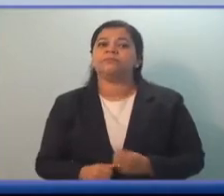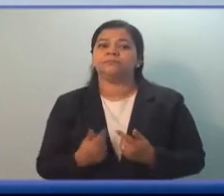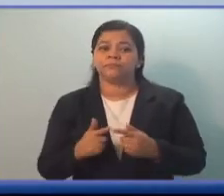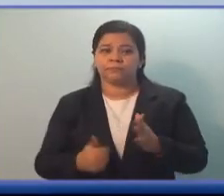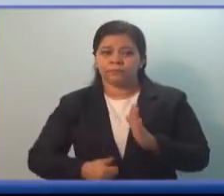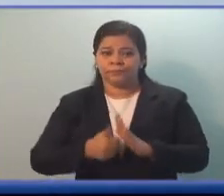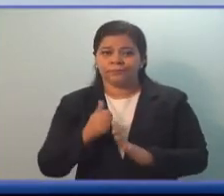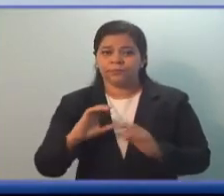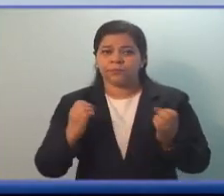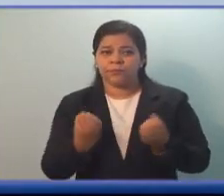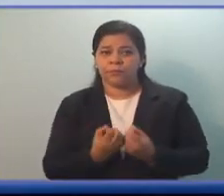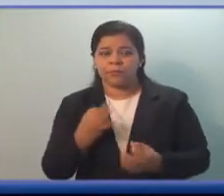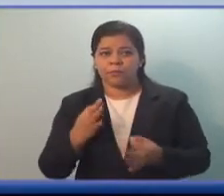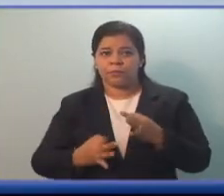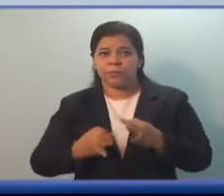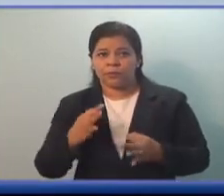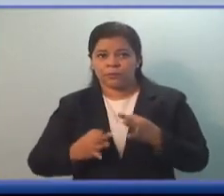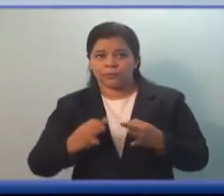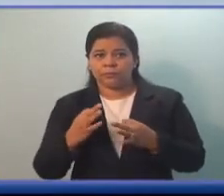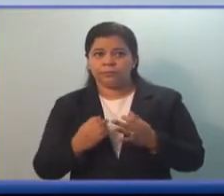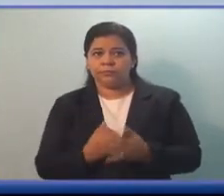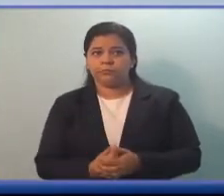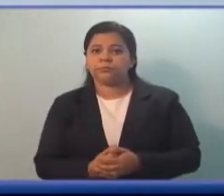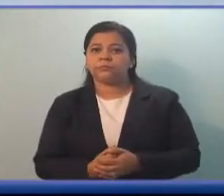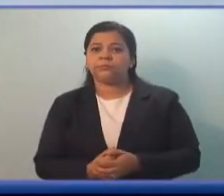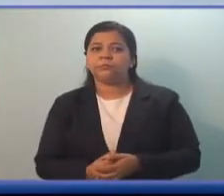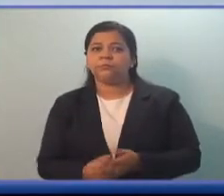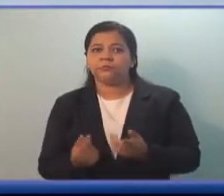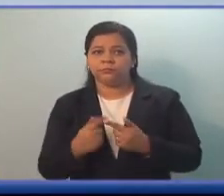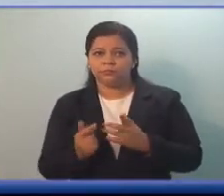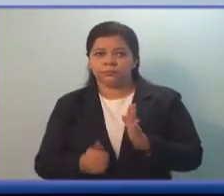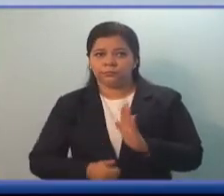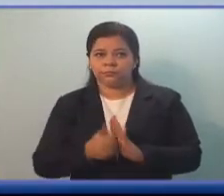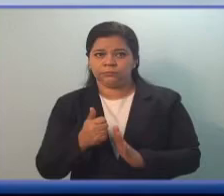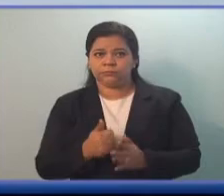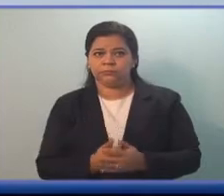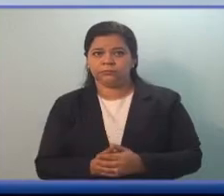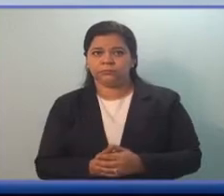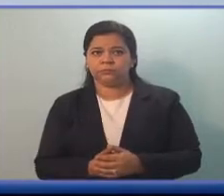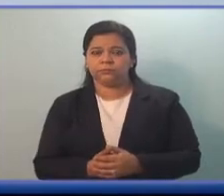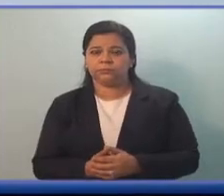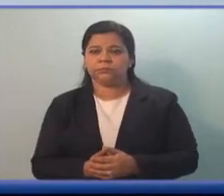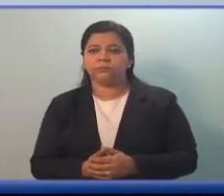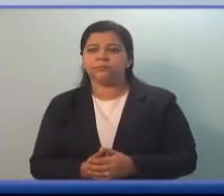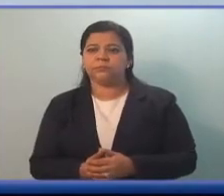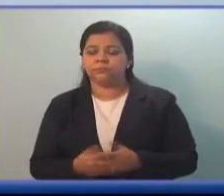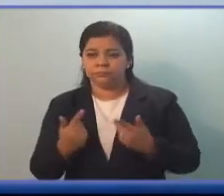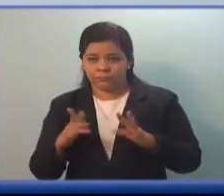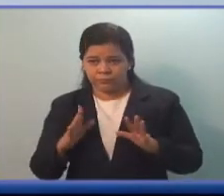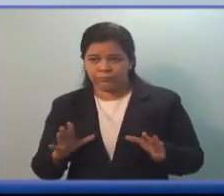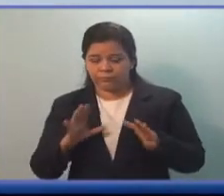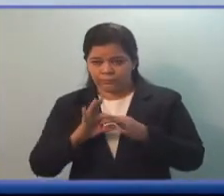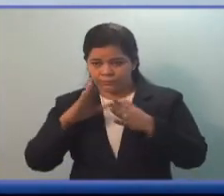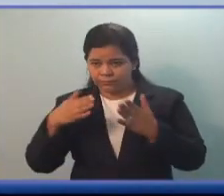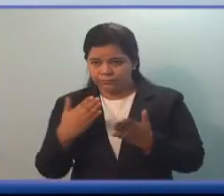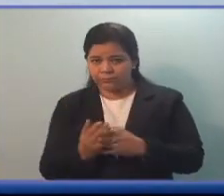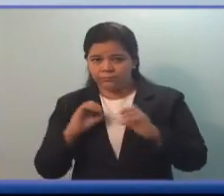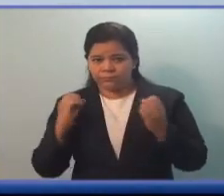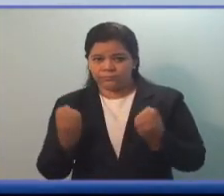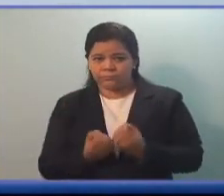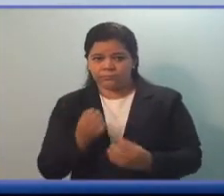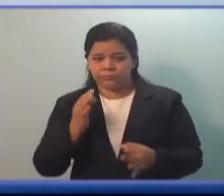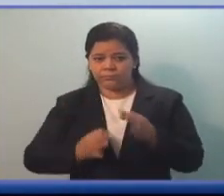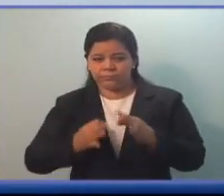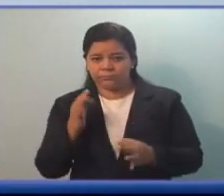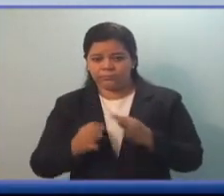orgánica judicial. Entonces, para mí es importante la revisión de la ley orgánica judicial.